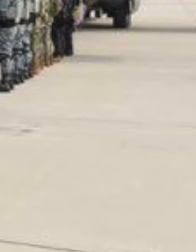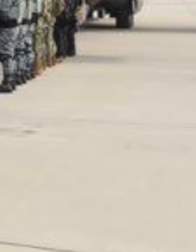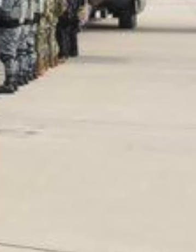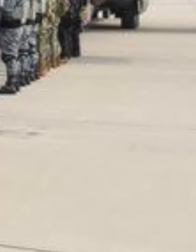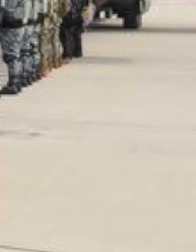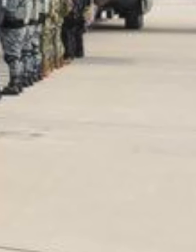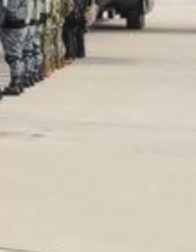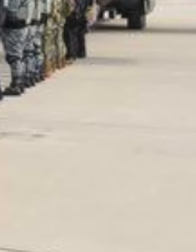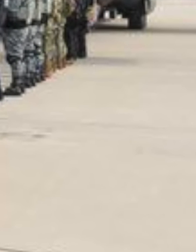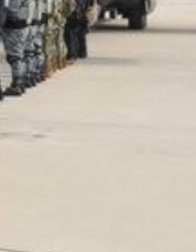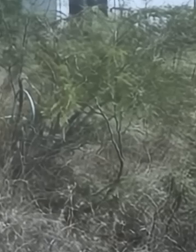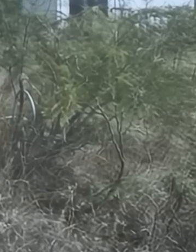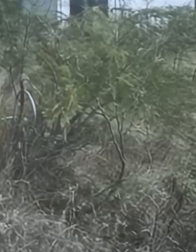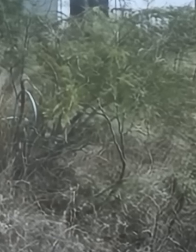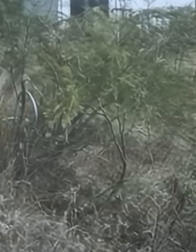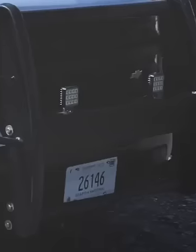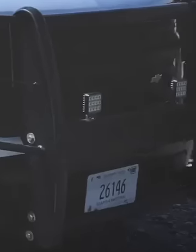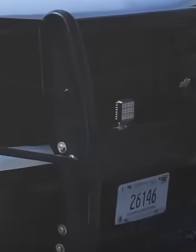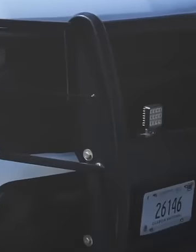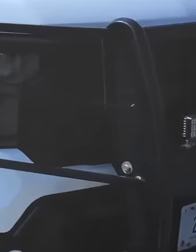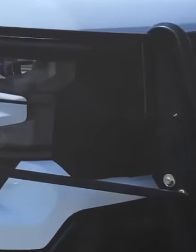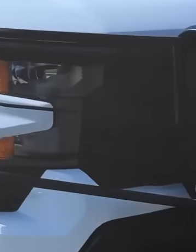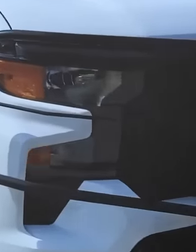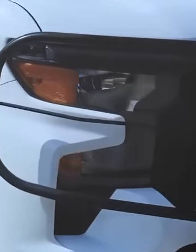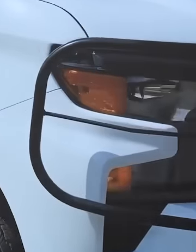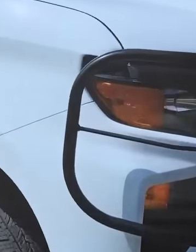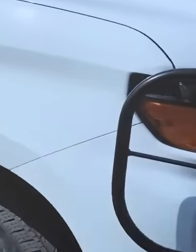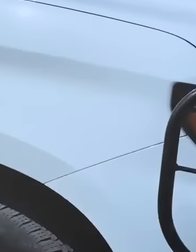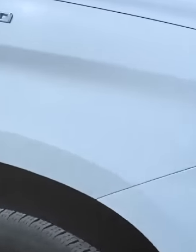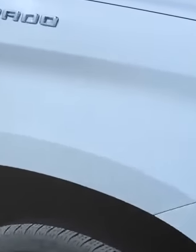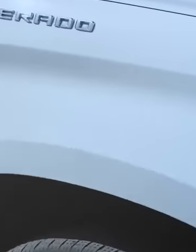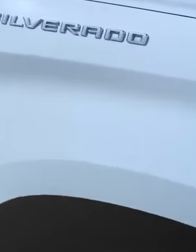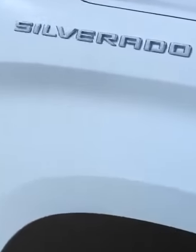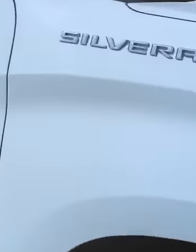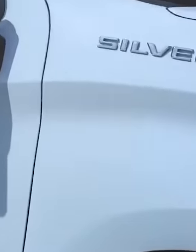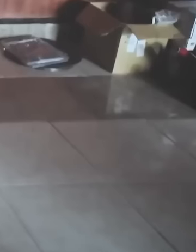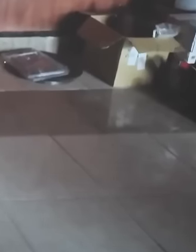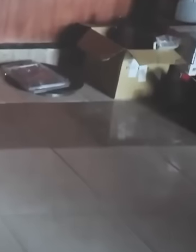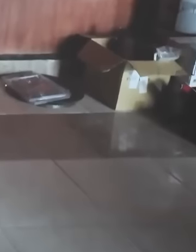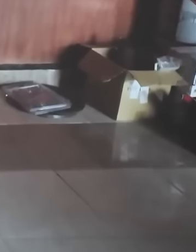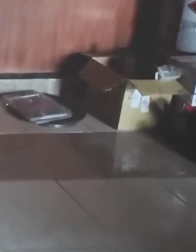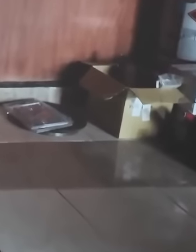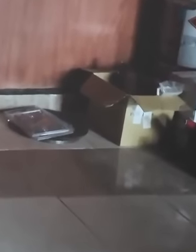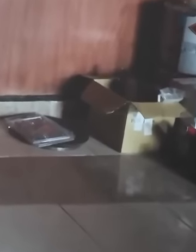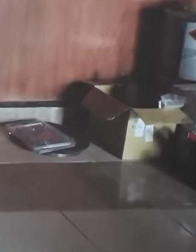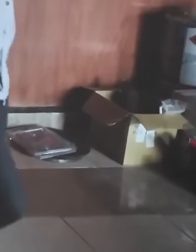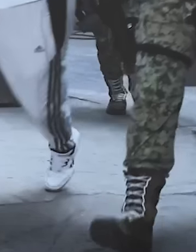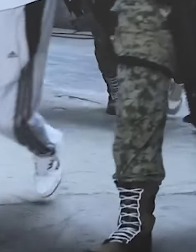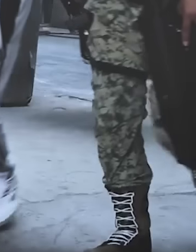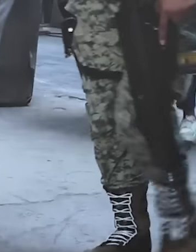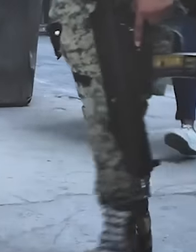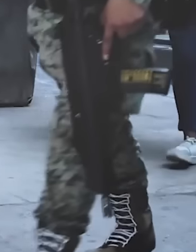de los extraditados. La logística demuestra la capacidad de fuerza del Estado cuando está bien